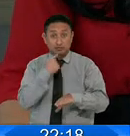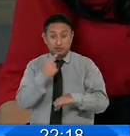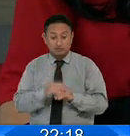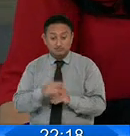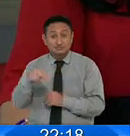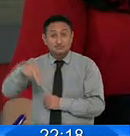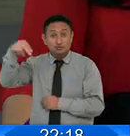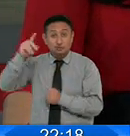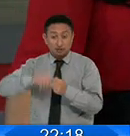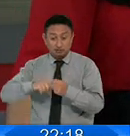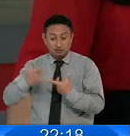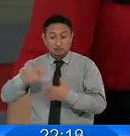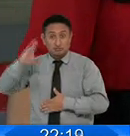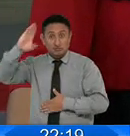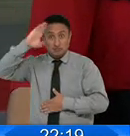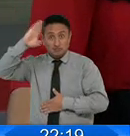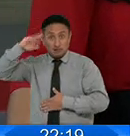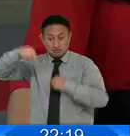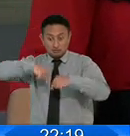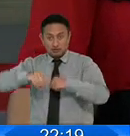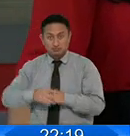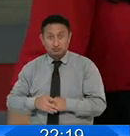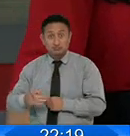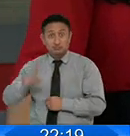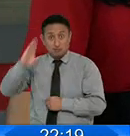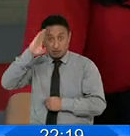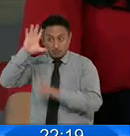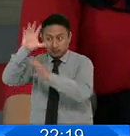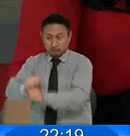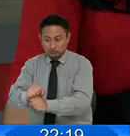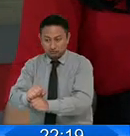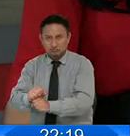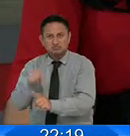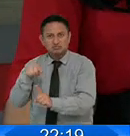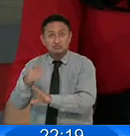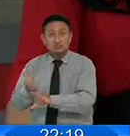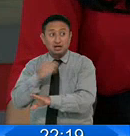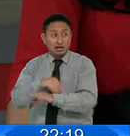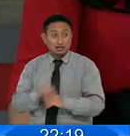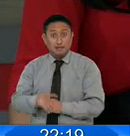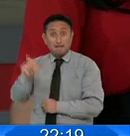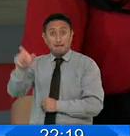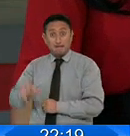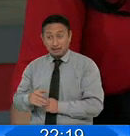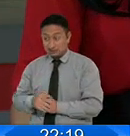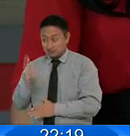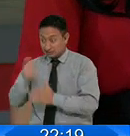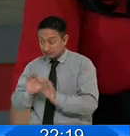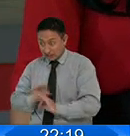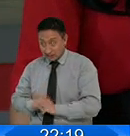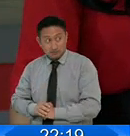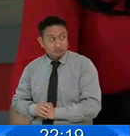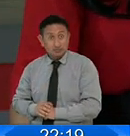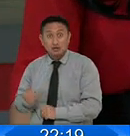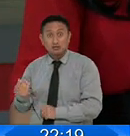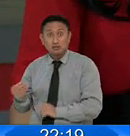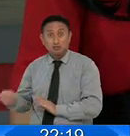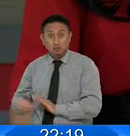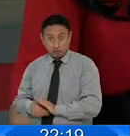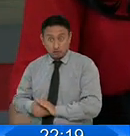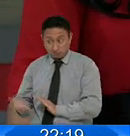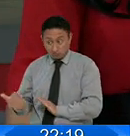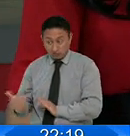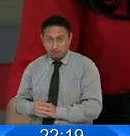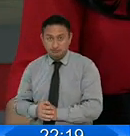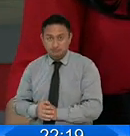En el norte de Quito, un agente de tránsito fue detenido por la policía por presuntamente haber solicitado dinero a cambio de no sancionar a un